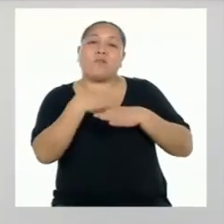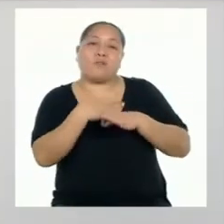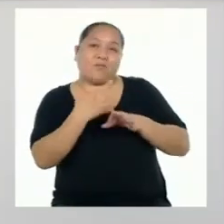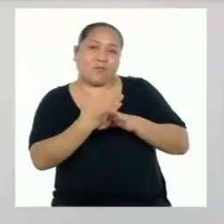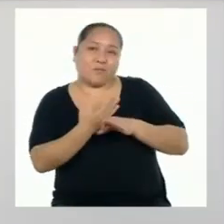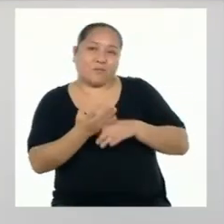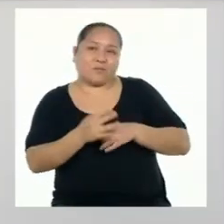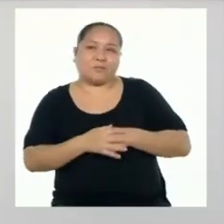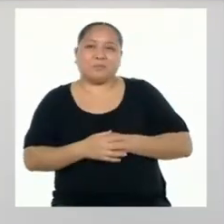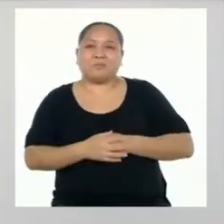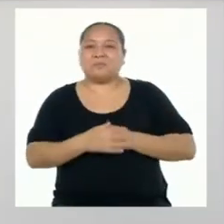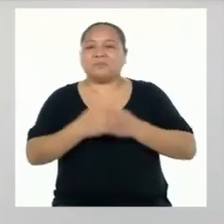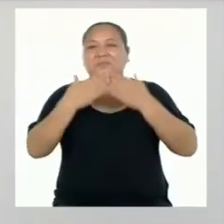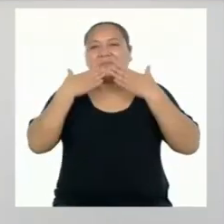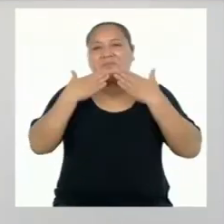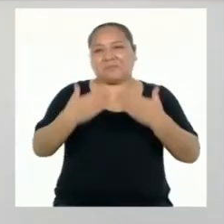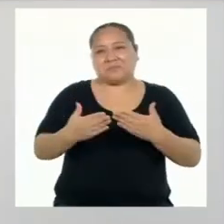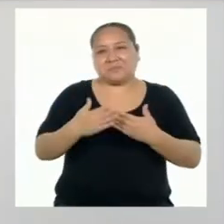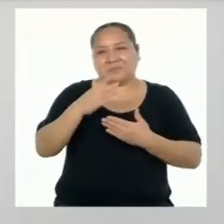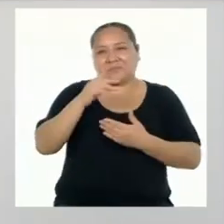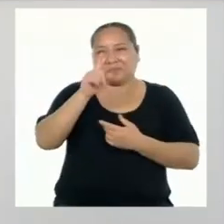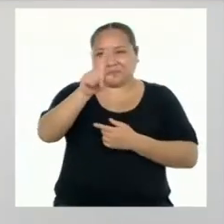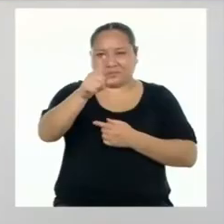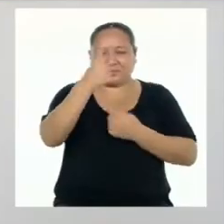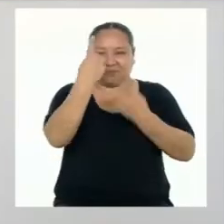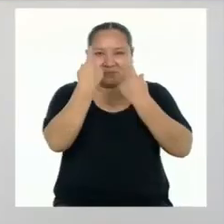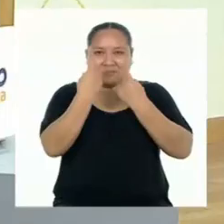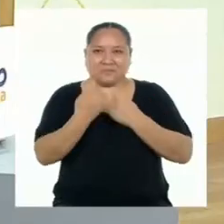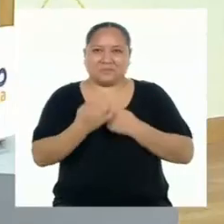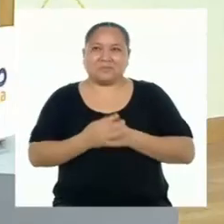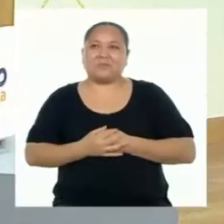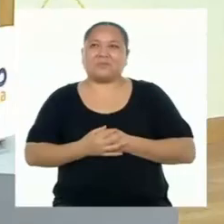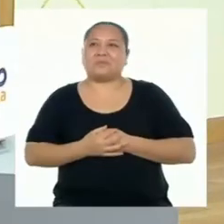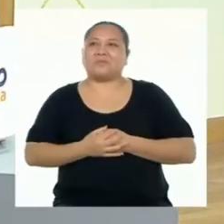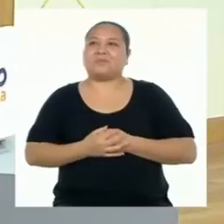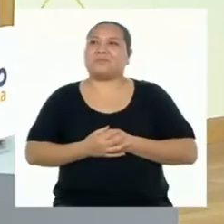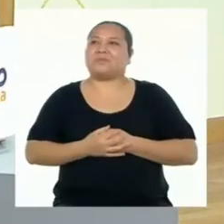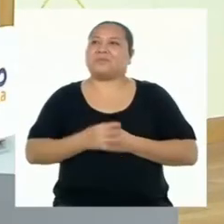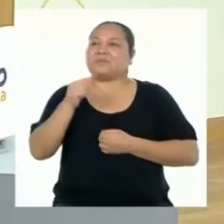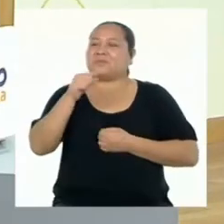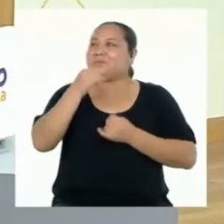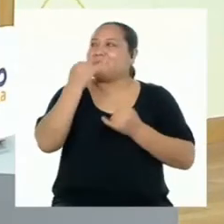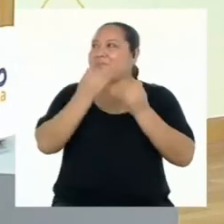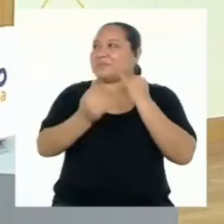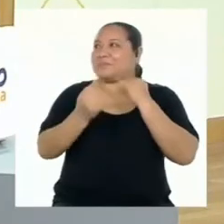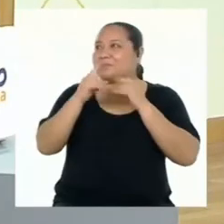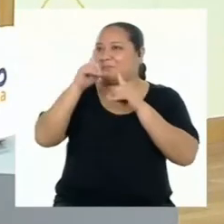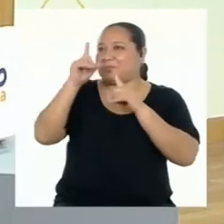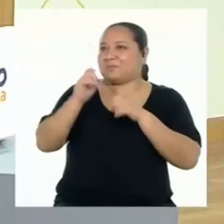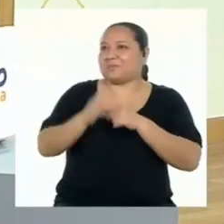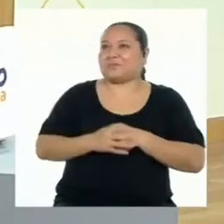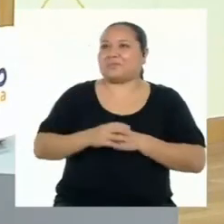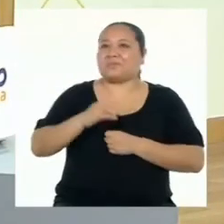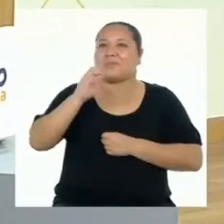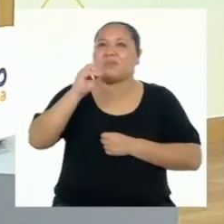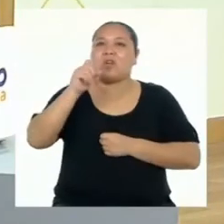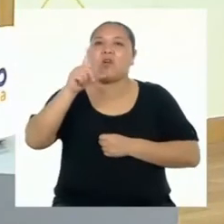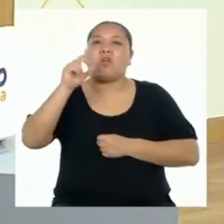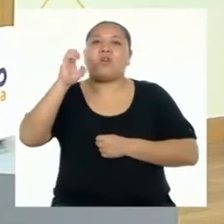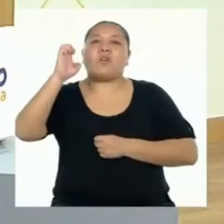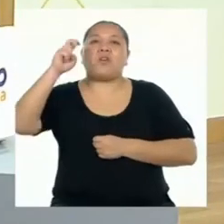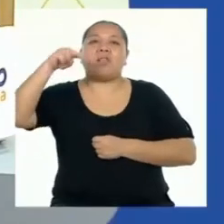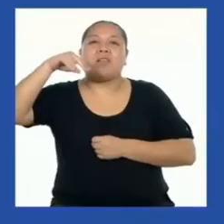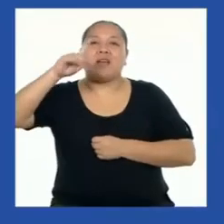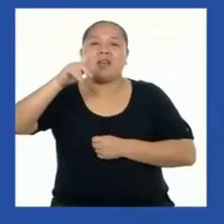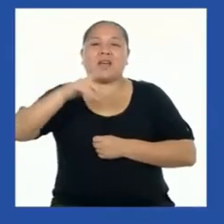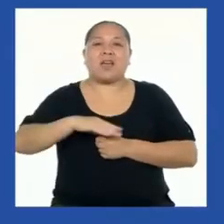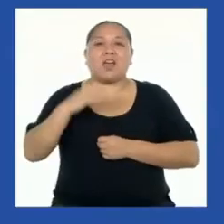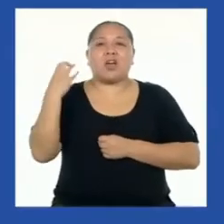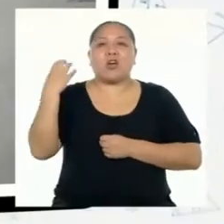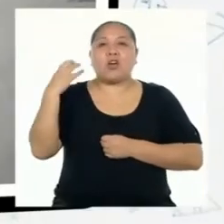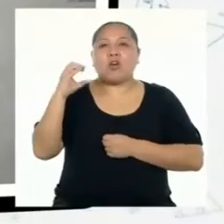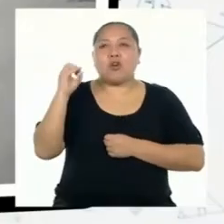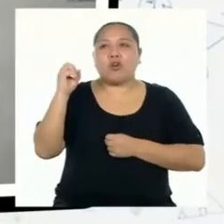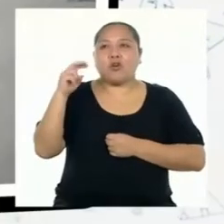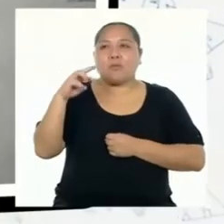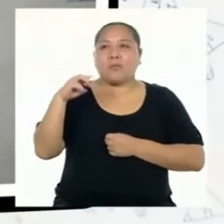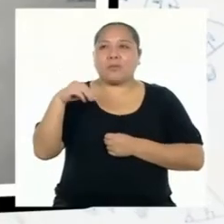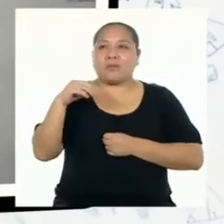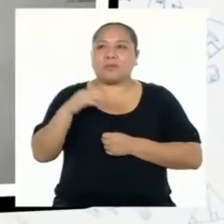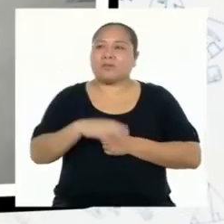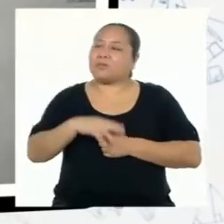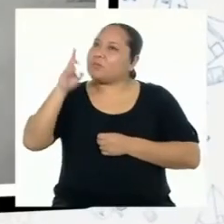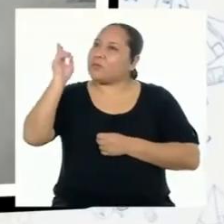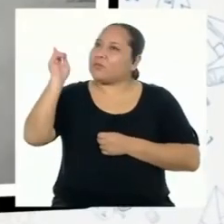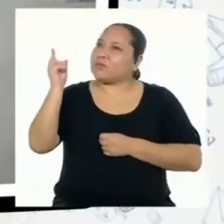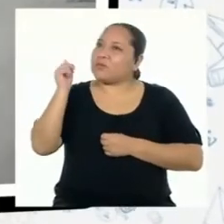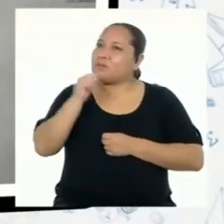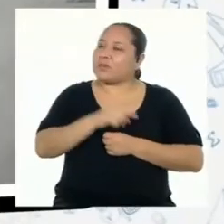u otra. Muchas gracias por tu pregunta. Y esta última pregunta viene de Olenka desde Comas.